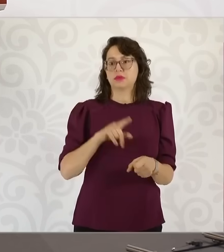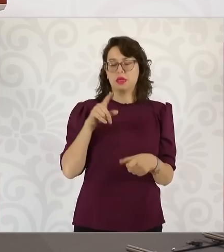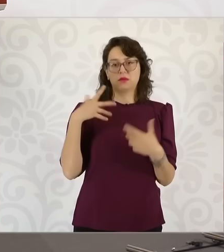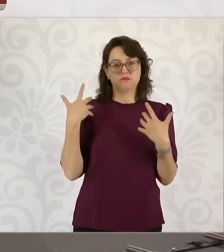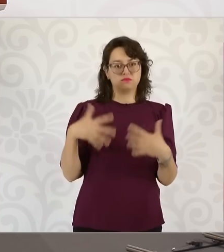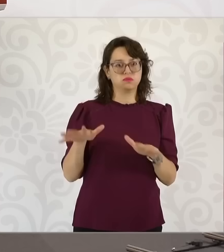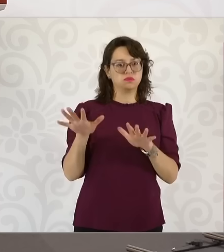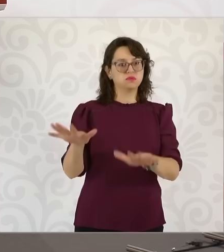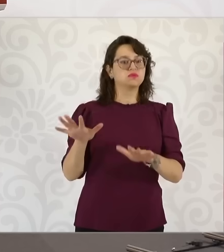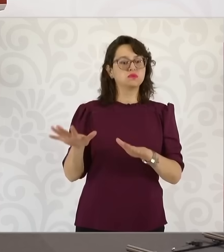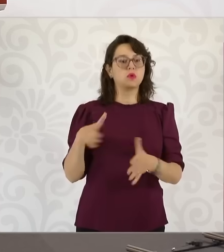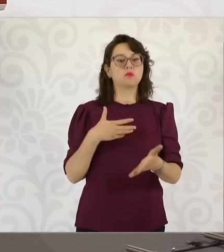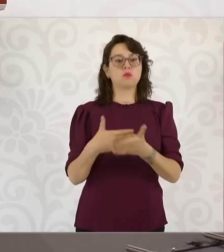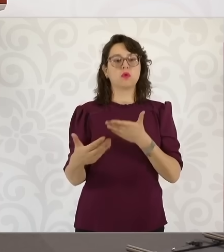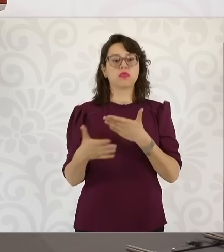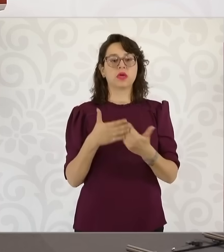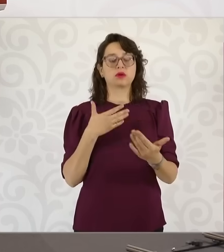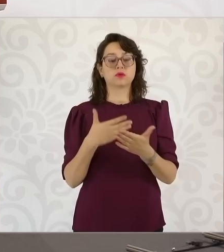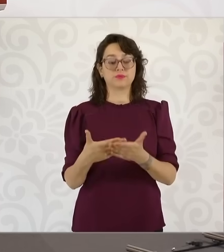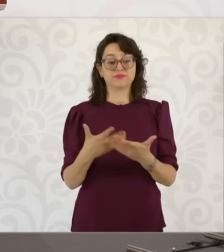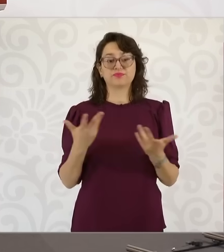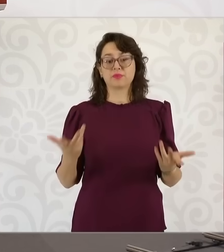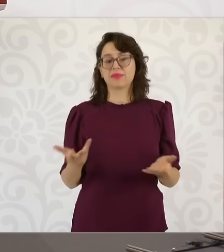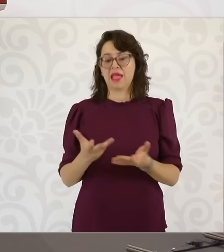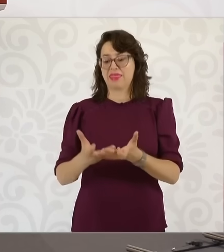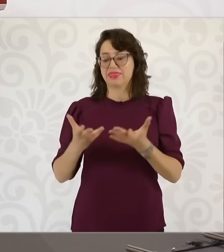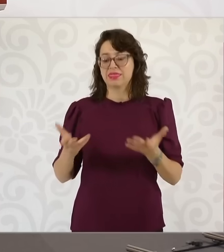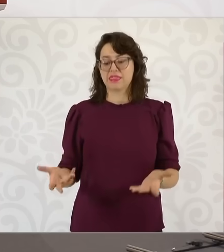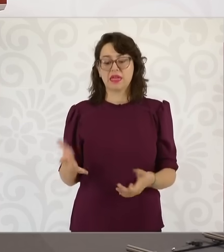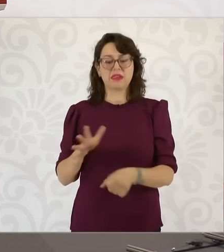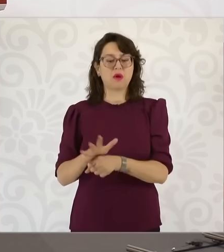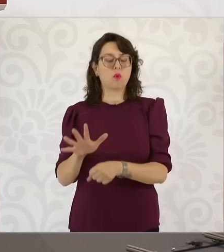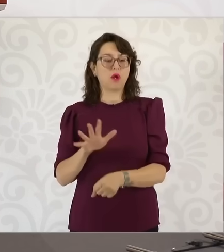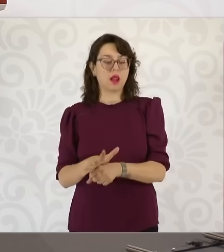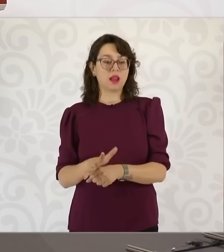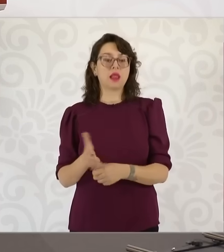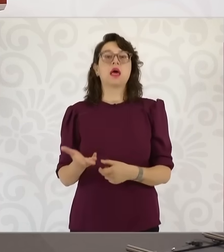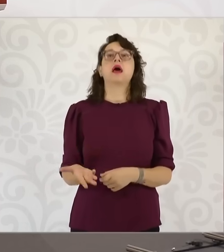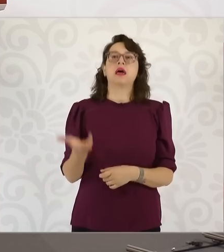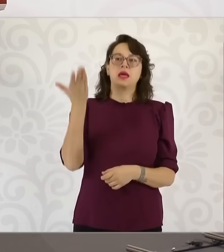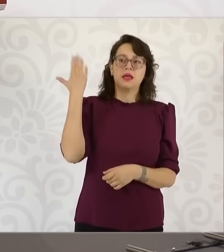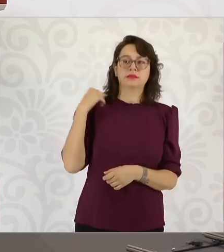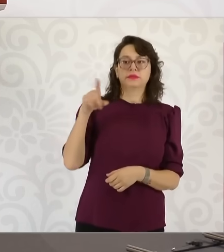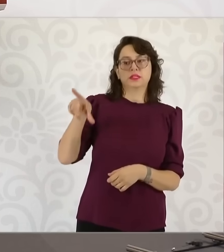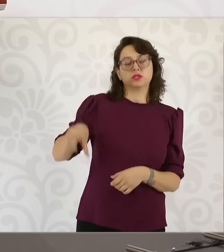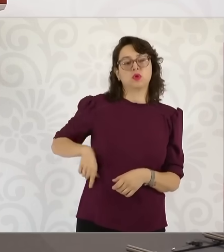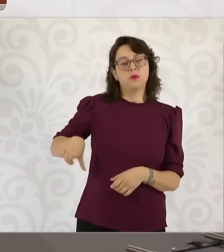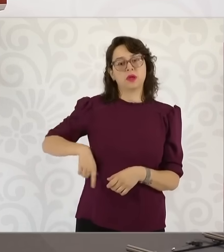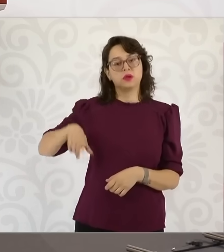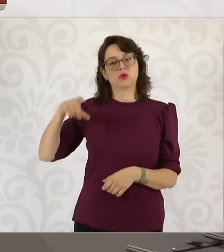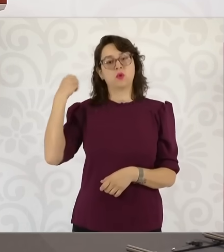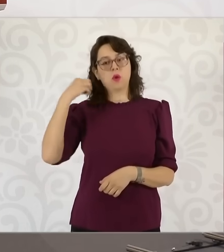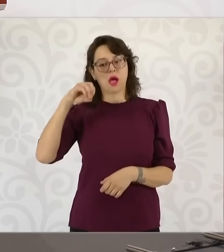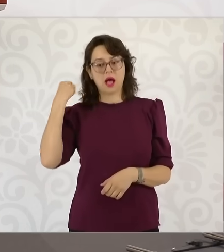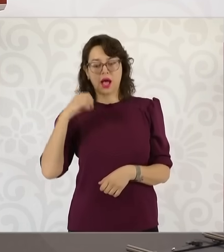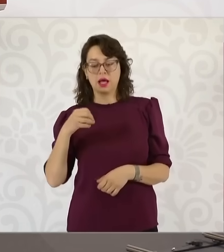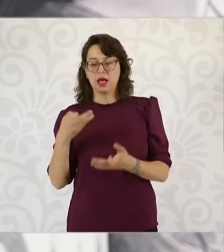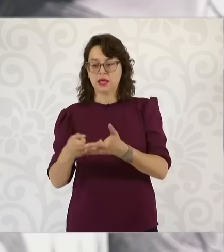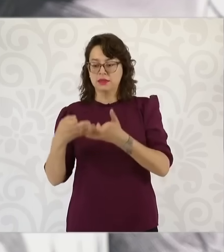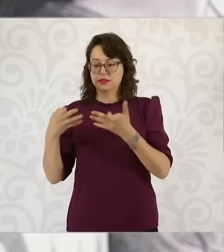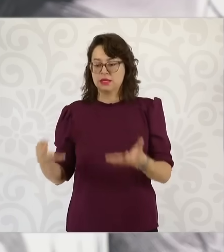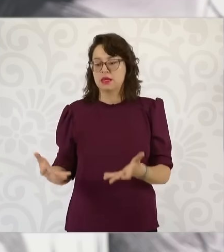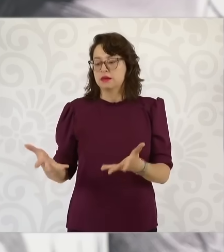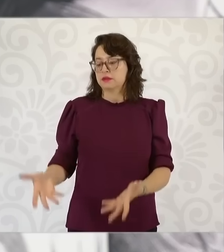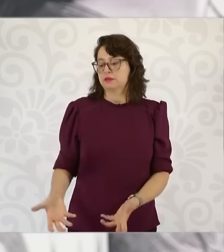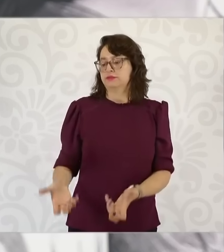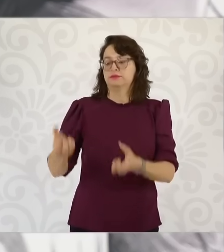que fue expropiado por el gobierno del estado de Oaxaca en favor del ISSSTE. Se encuentra en el